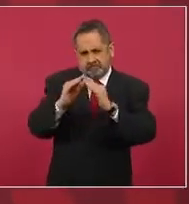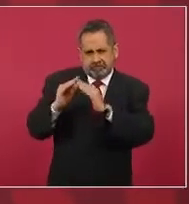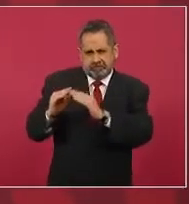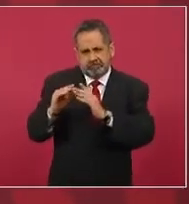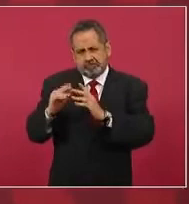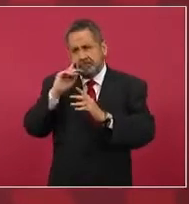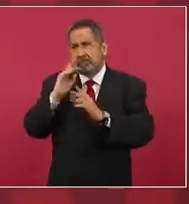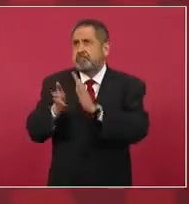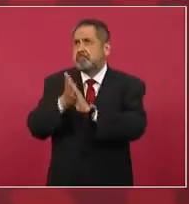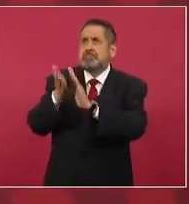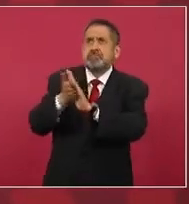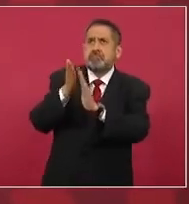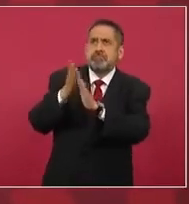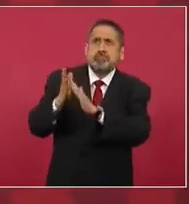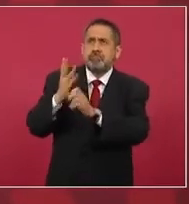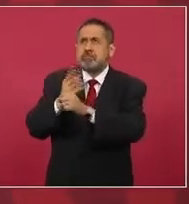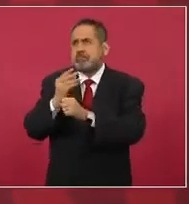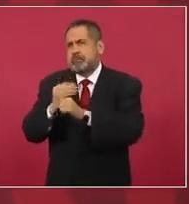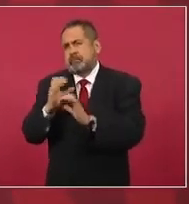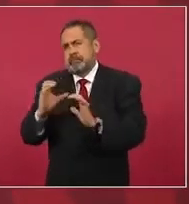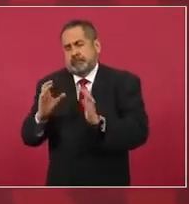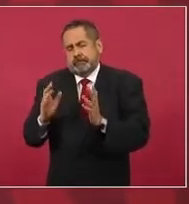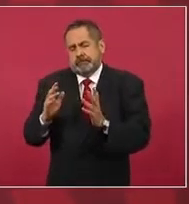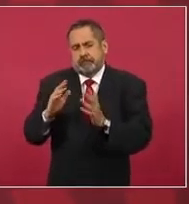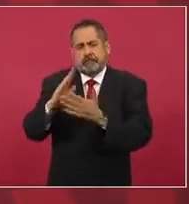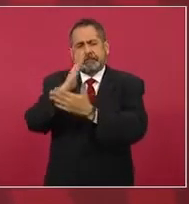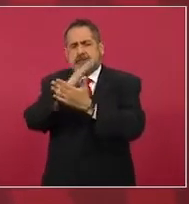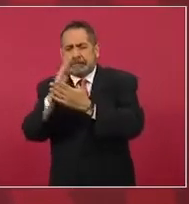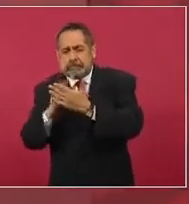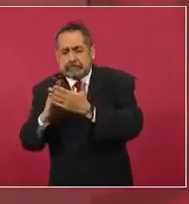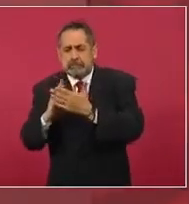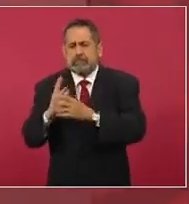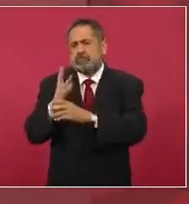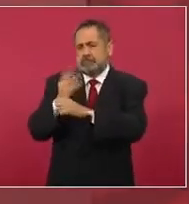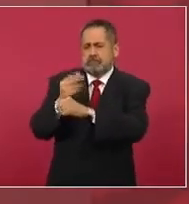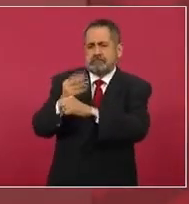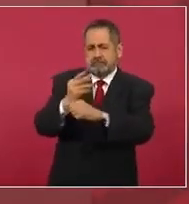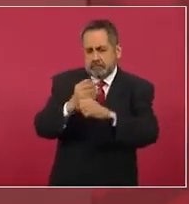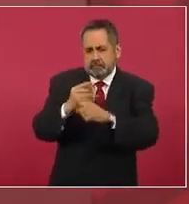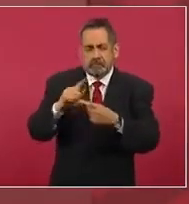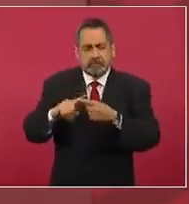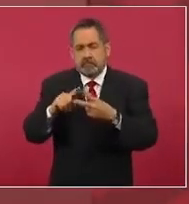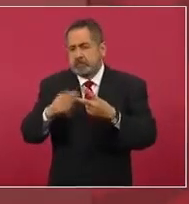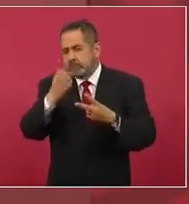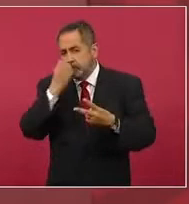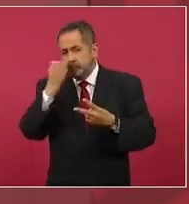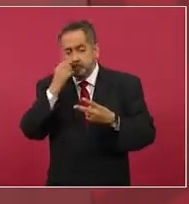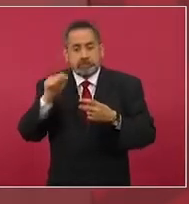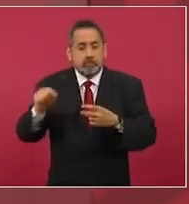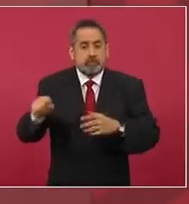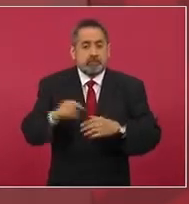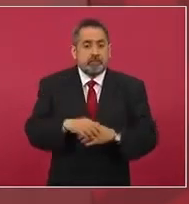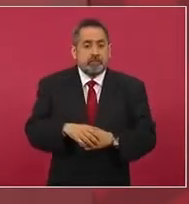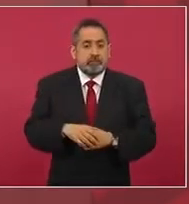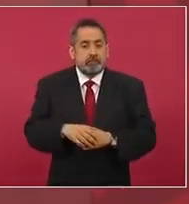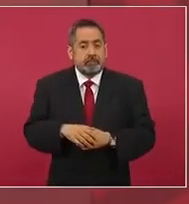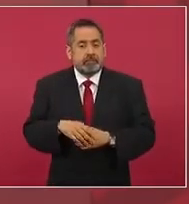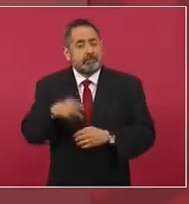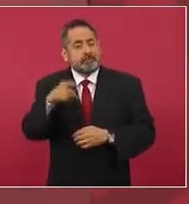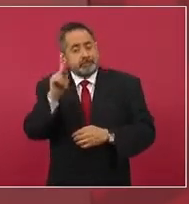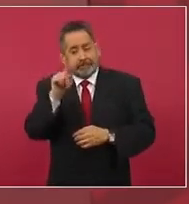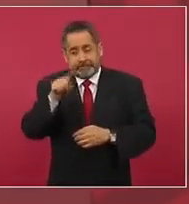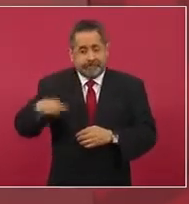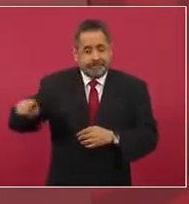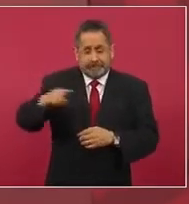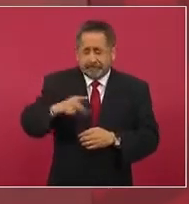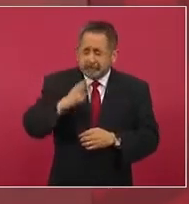sus casas, que se les rehabiliten. Desde luego la escuela, el centro de salud, pero les